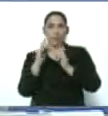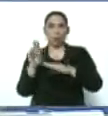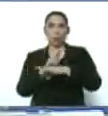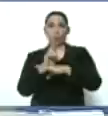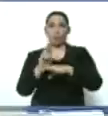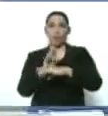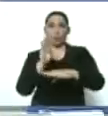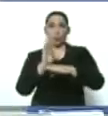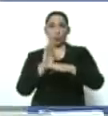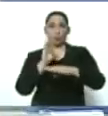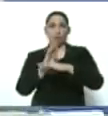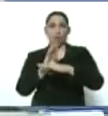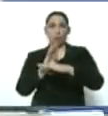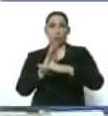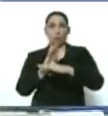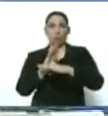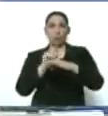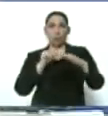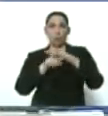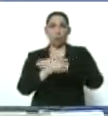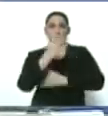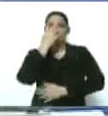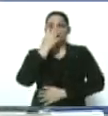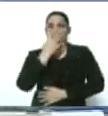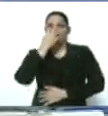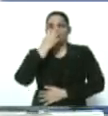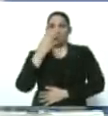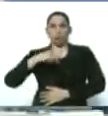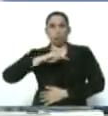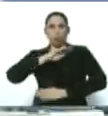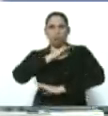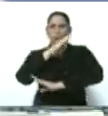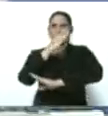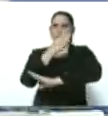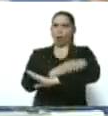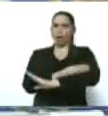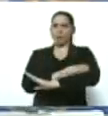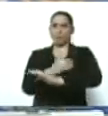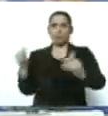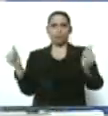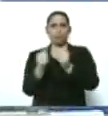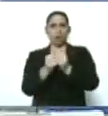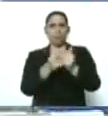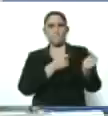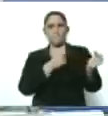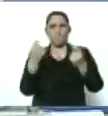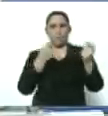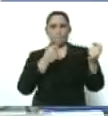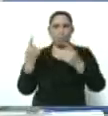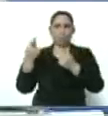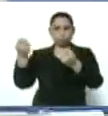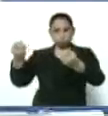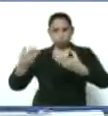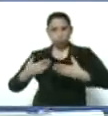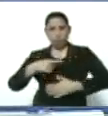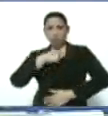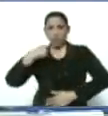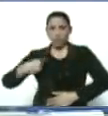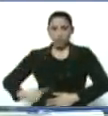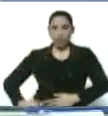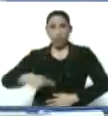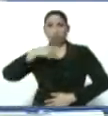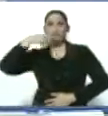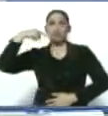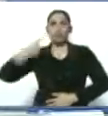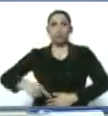de cuidados intensivos, que venimos fortaleciendo con las importaciones y donaciones de China, de